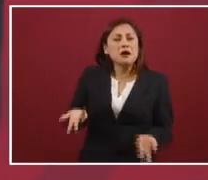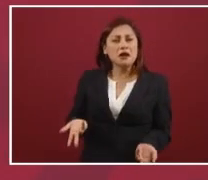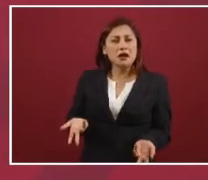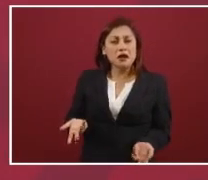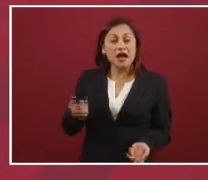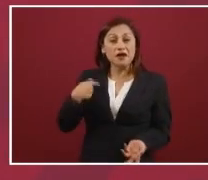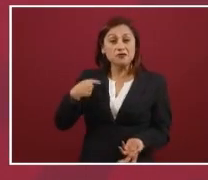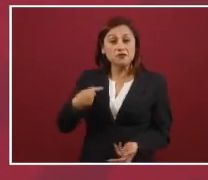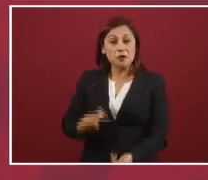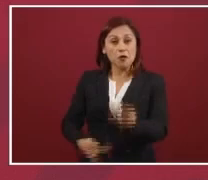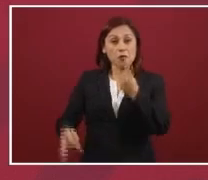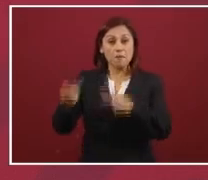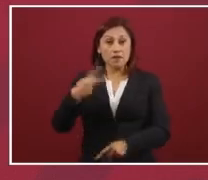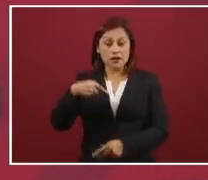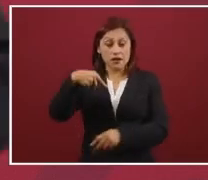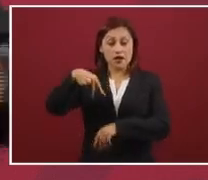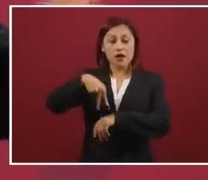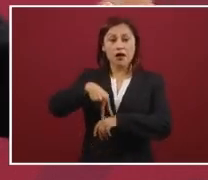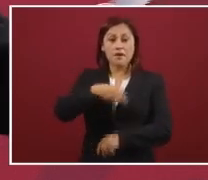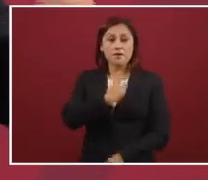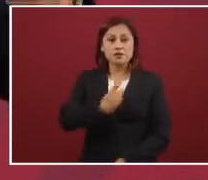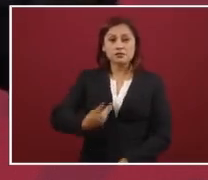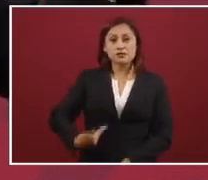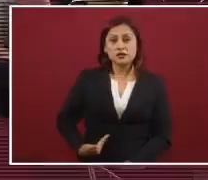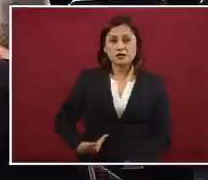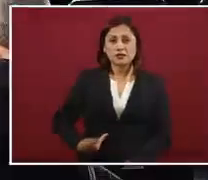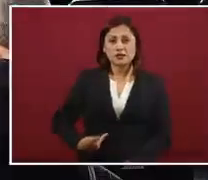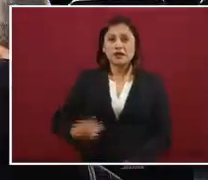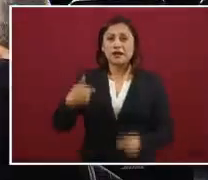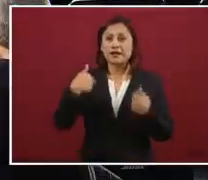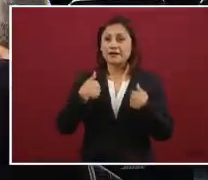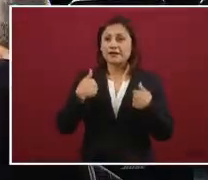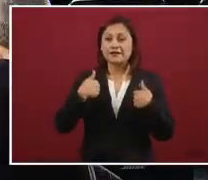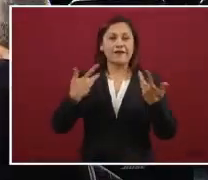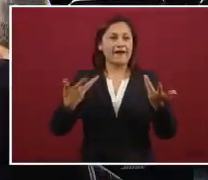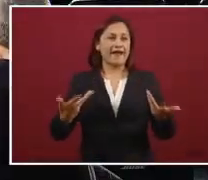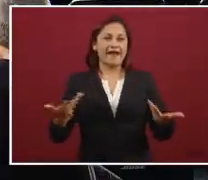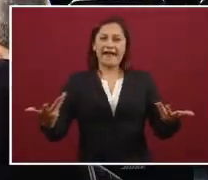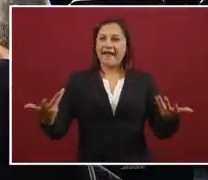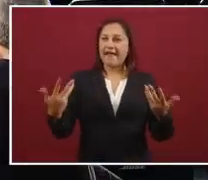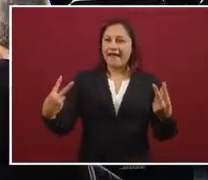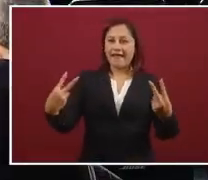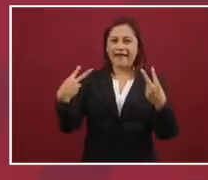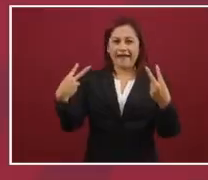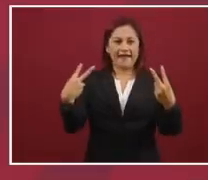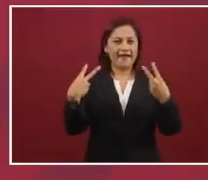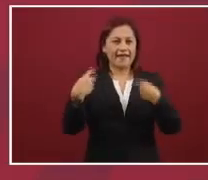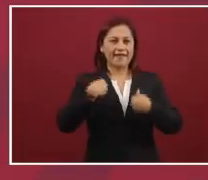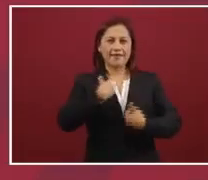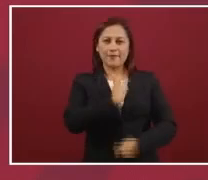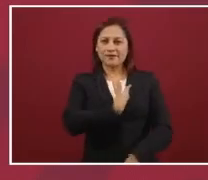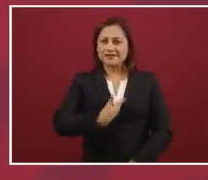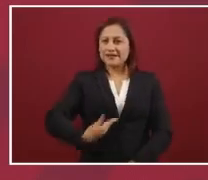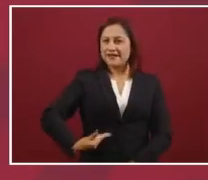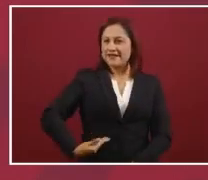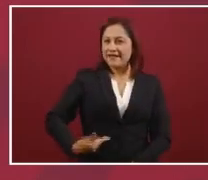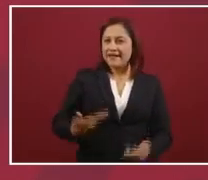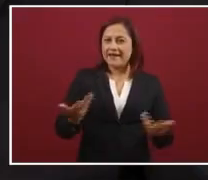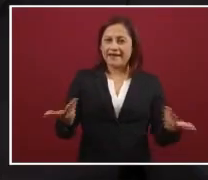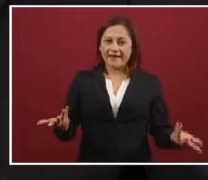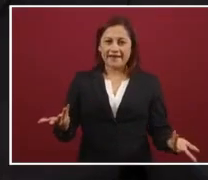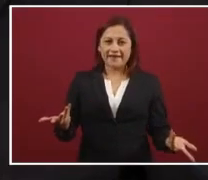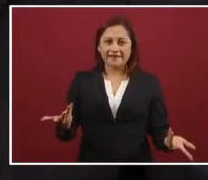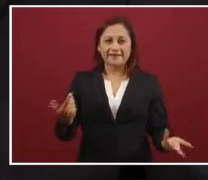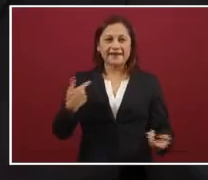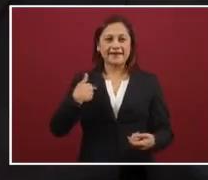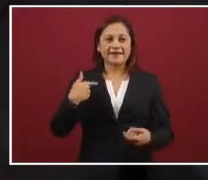regodear con el ser el presidente de México y con la parafernalia